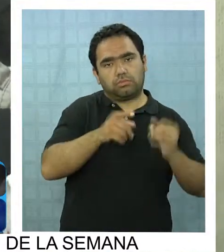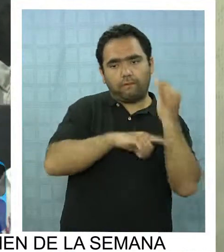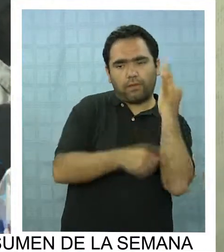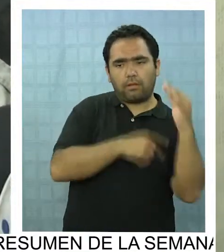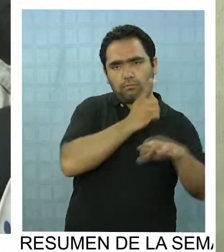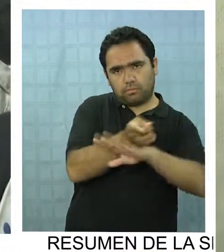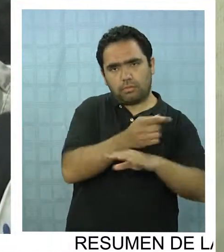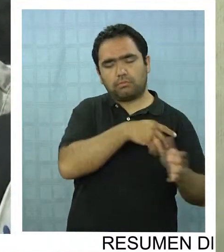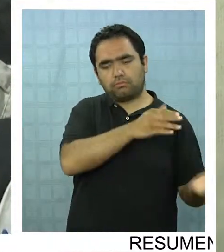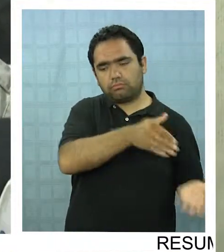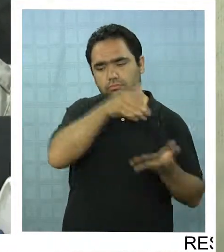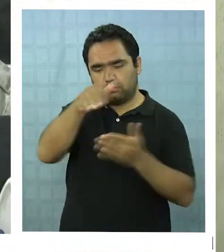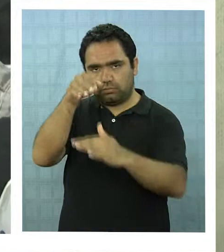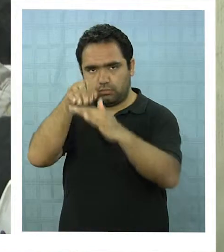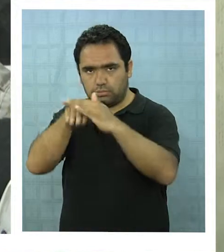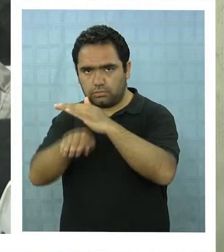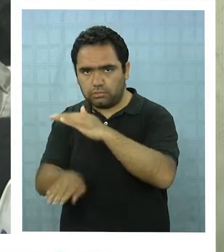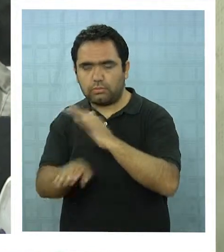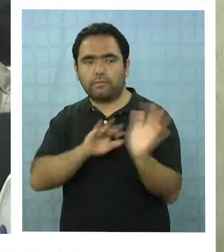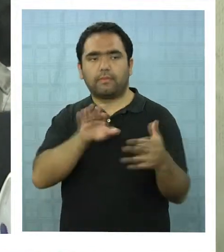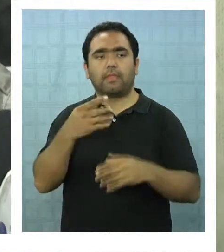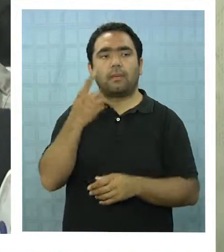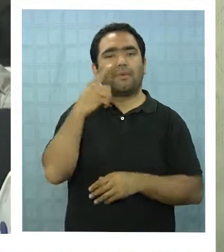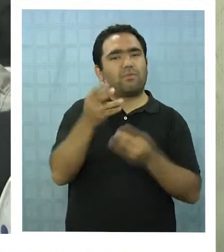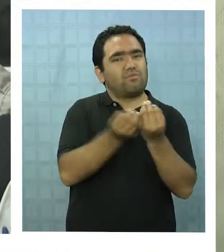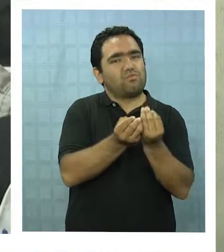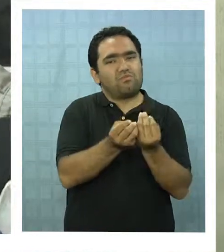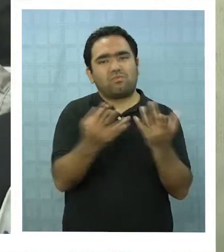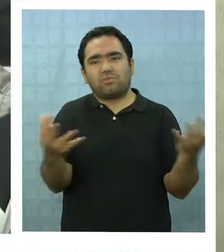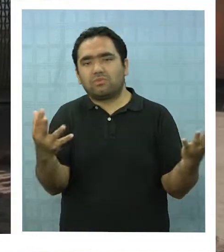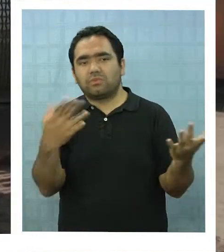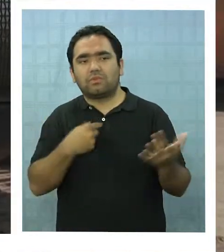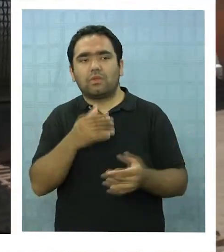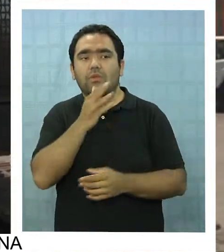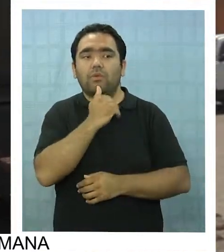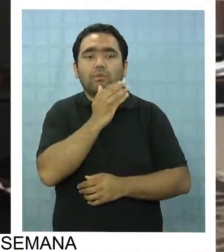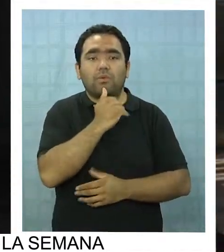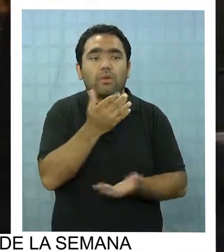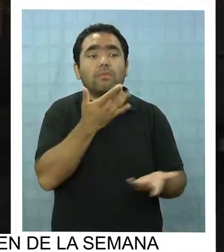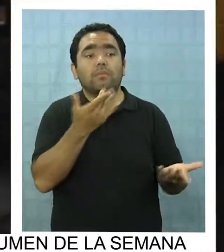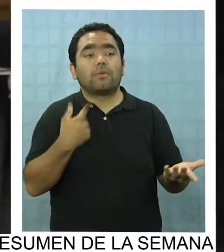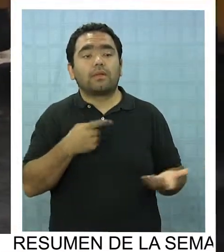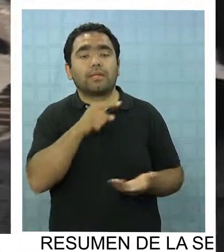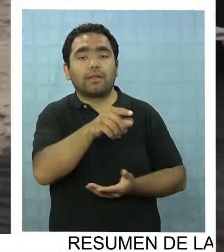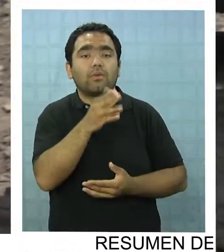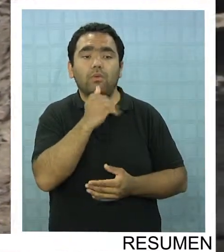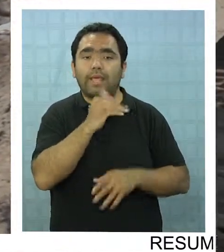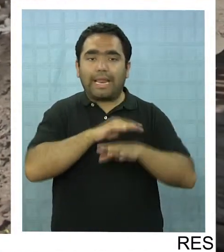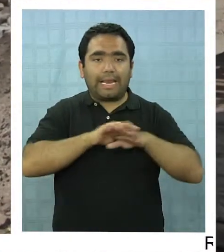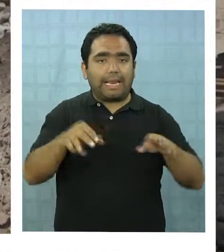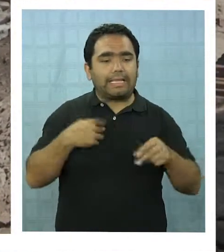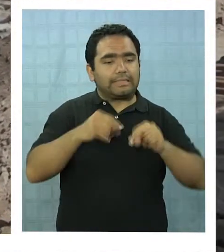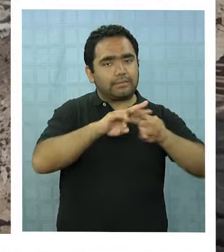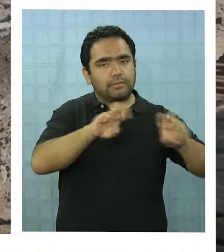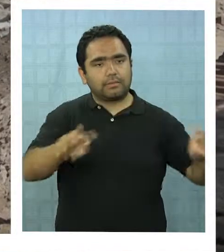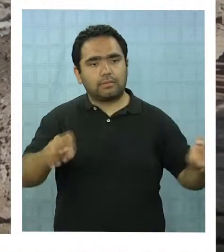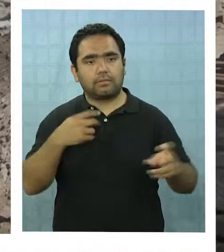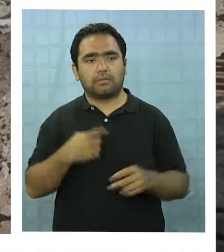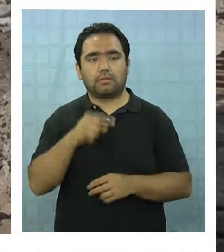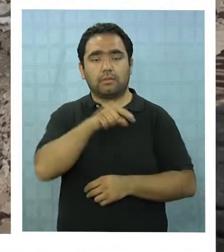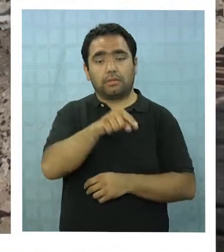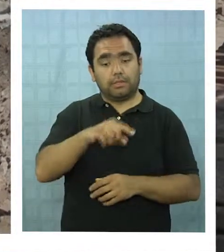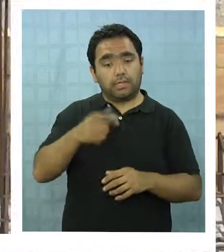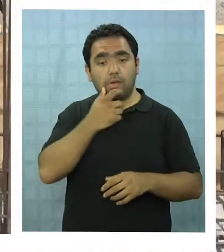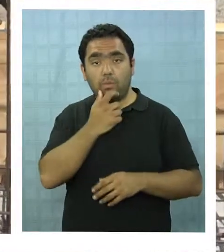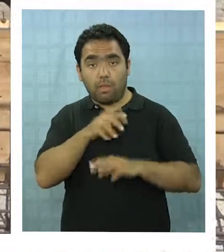pero hay muchos casos en donde no se cierran porque no hay nadie que persiga la causa objetos y restos arqueológicos